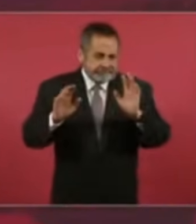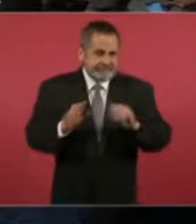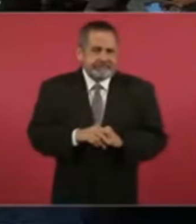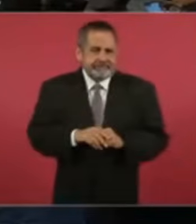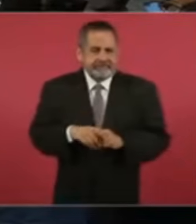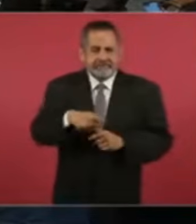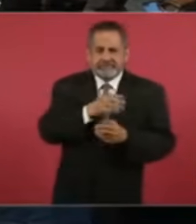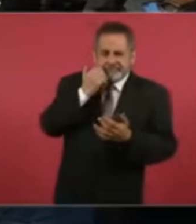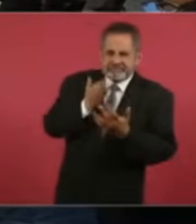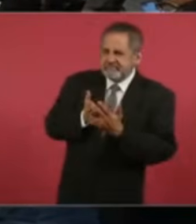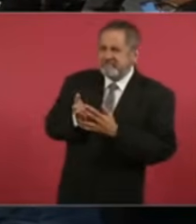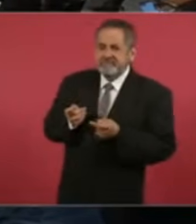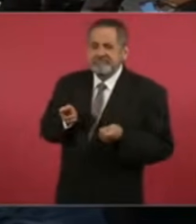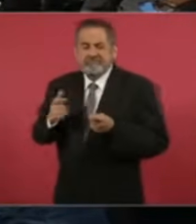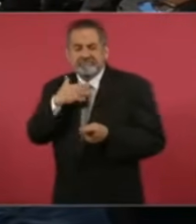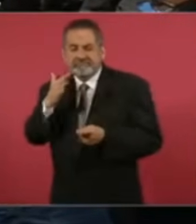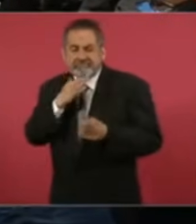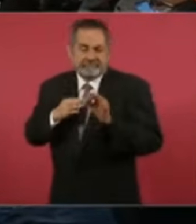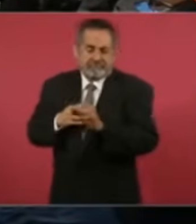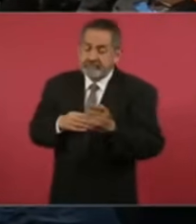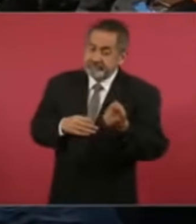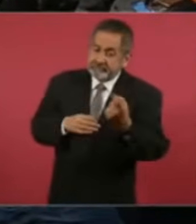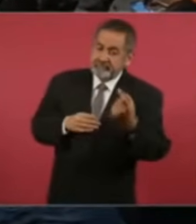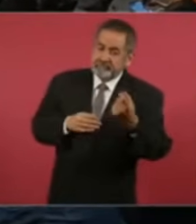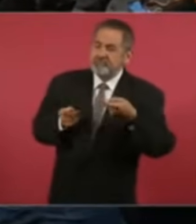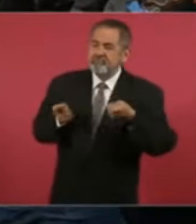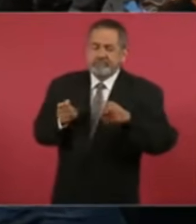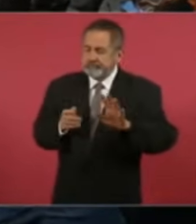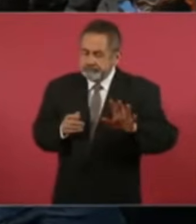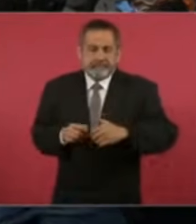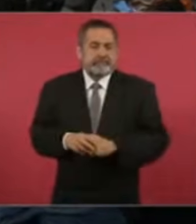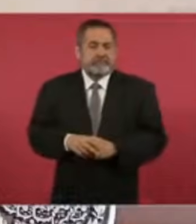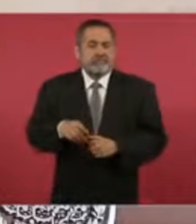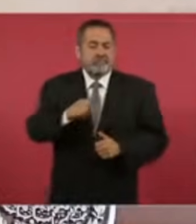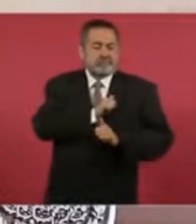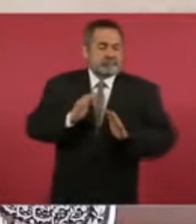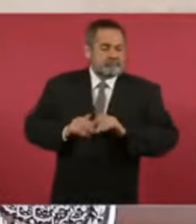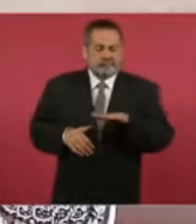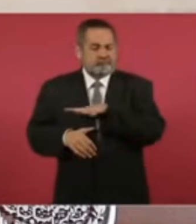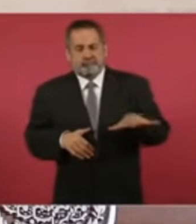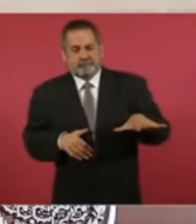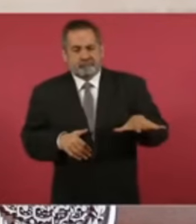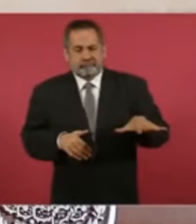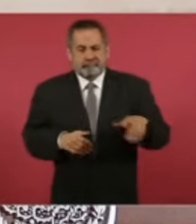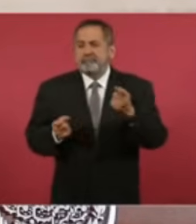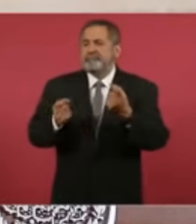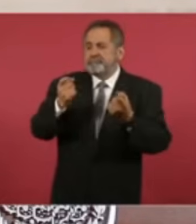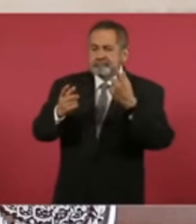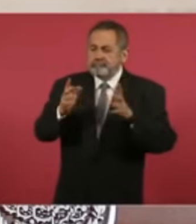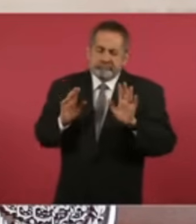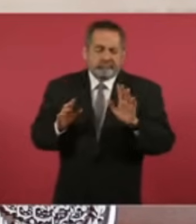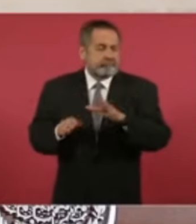intentaron meterse, ¿no?, a dominarlas, en el caso del ejército no pudieron del todo,